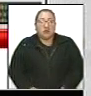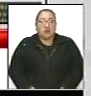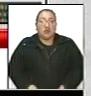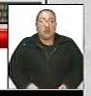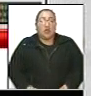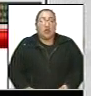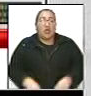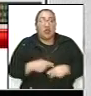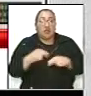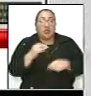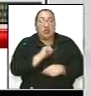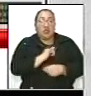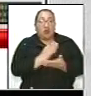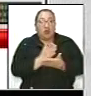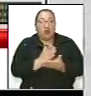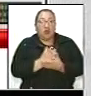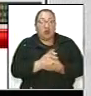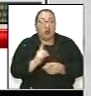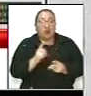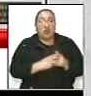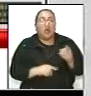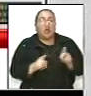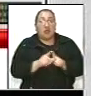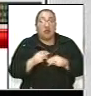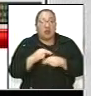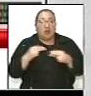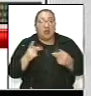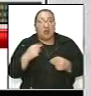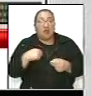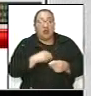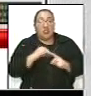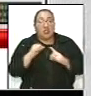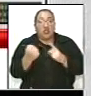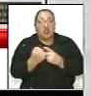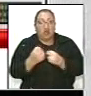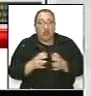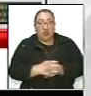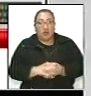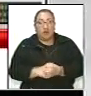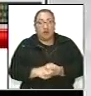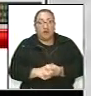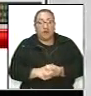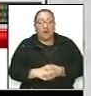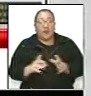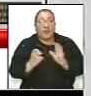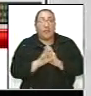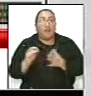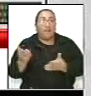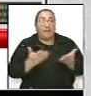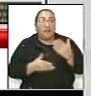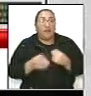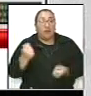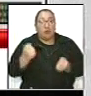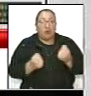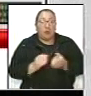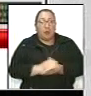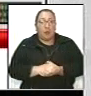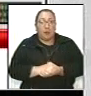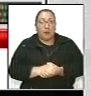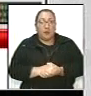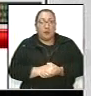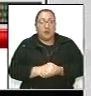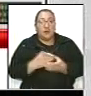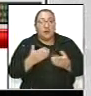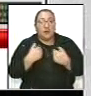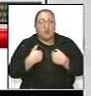de instituciones educativas, sino a nivel de nuestra sociedad, a nivel, por ejemplo, de servicios de transporte, en